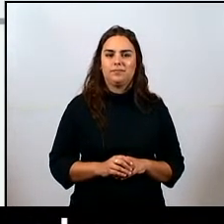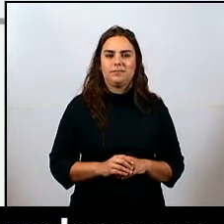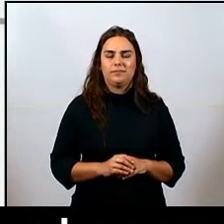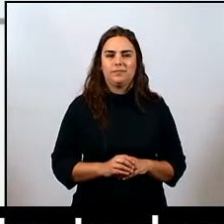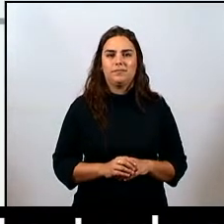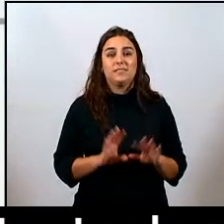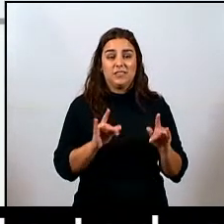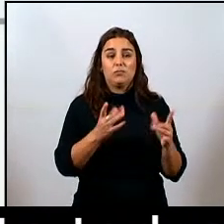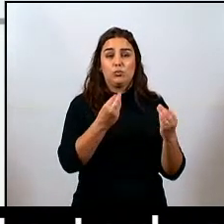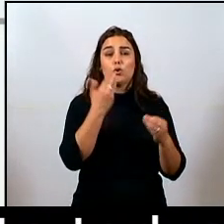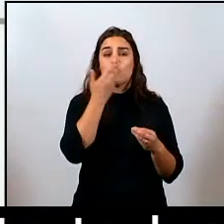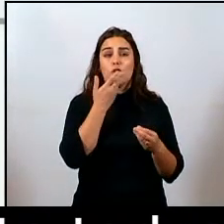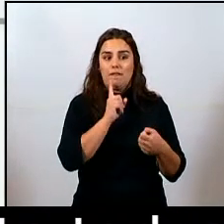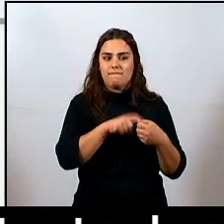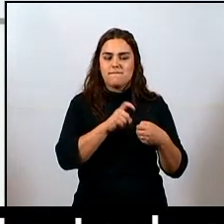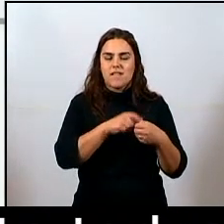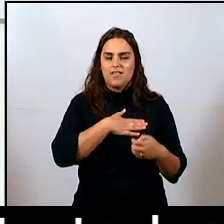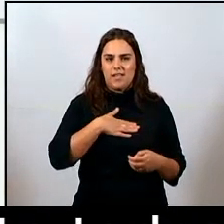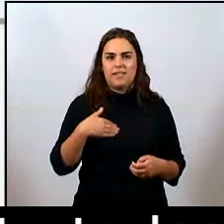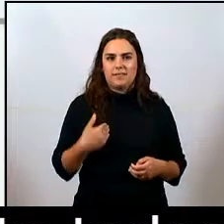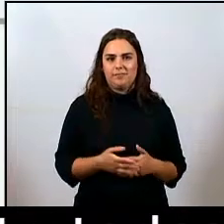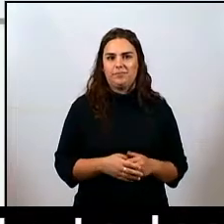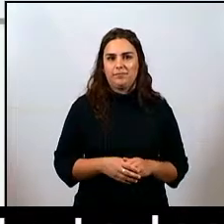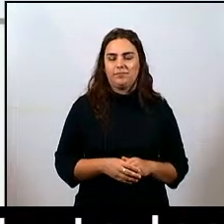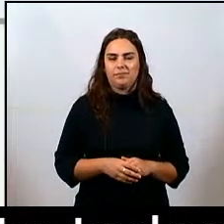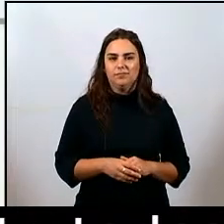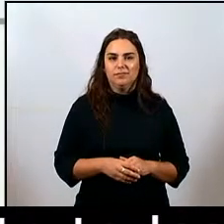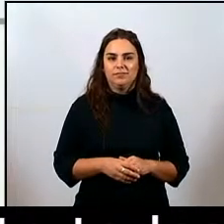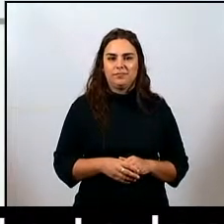muchos colegios que se han acogido.